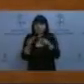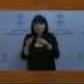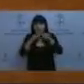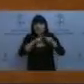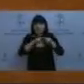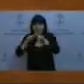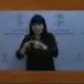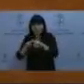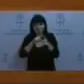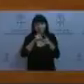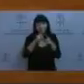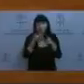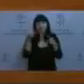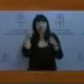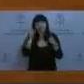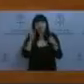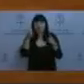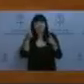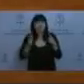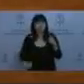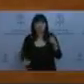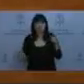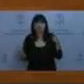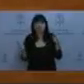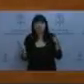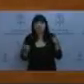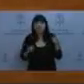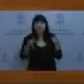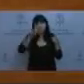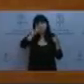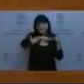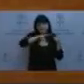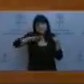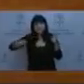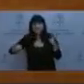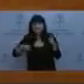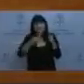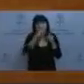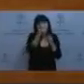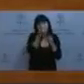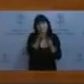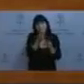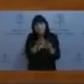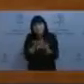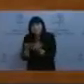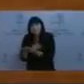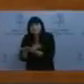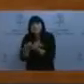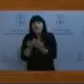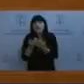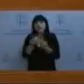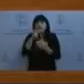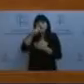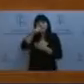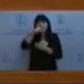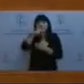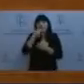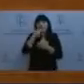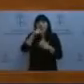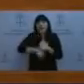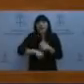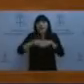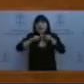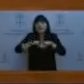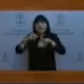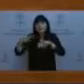de Asturias Hace una encuesta de clima turístico trimestral Con todos los empresarios que le remiten sus opiniones Sobre qué estamos analizando aquí Dentro de la